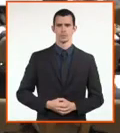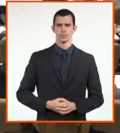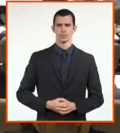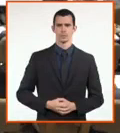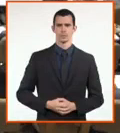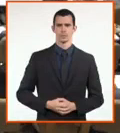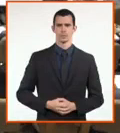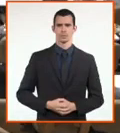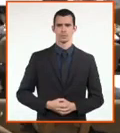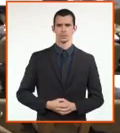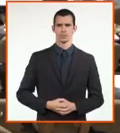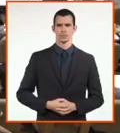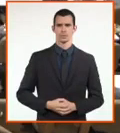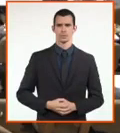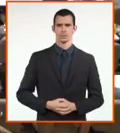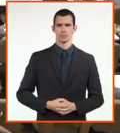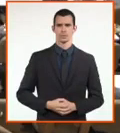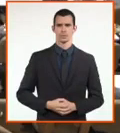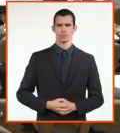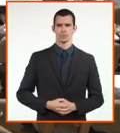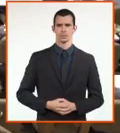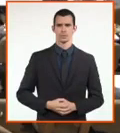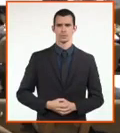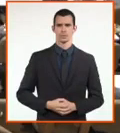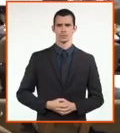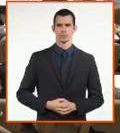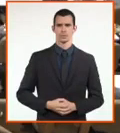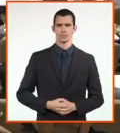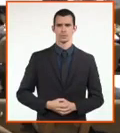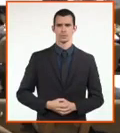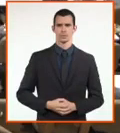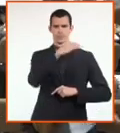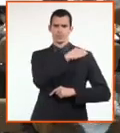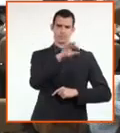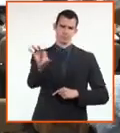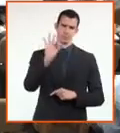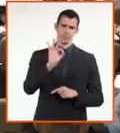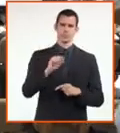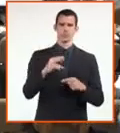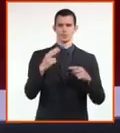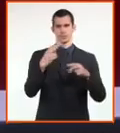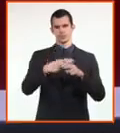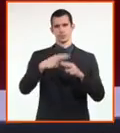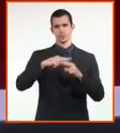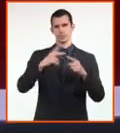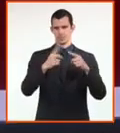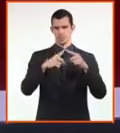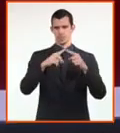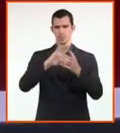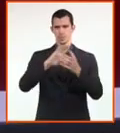Y el comandante del ejército rebelde, José Ramón Machado Ventura.